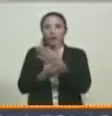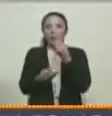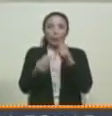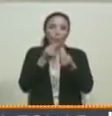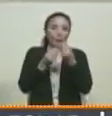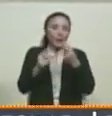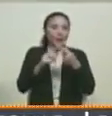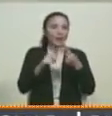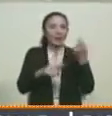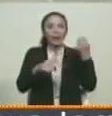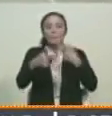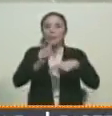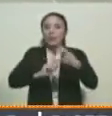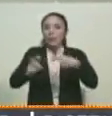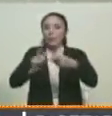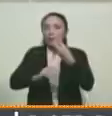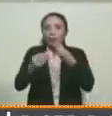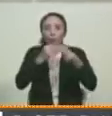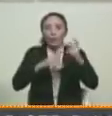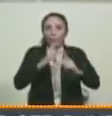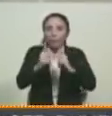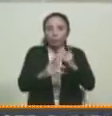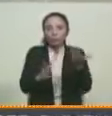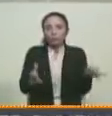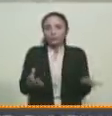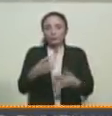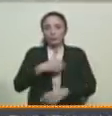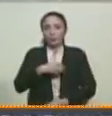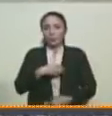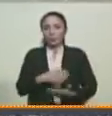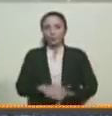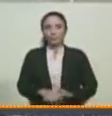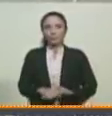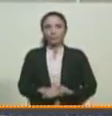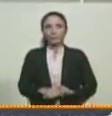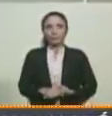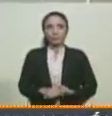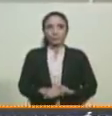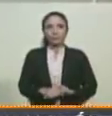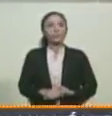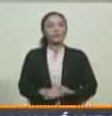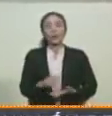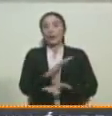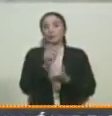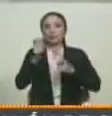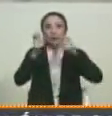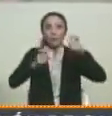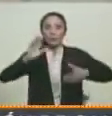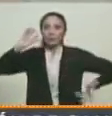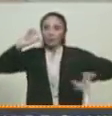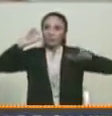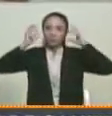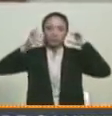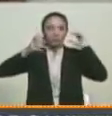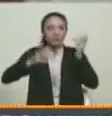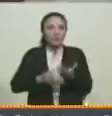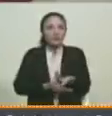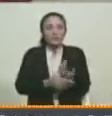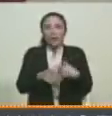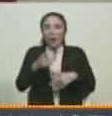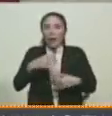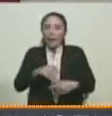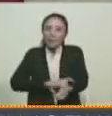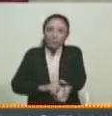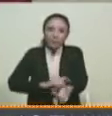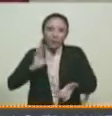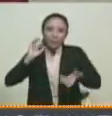abastecimiento, comercialización de los productos y para perturbar a niveles de enloquecimiento los precios de los bienes y servicios.